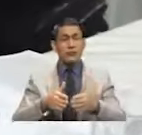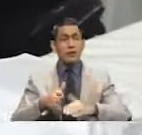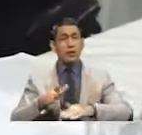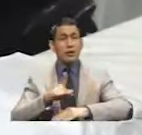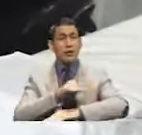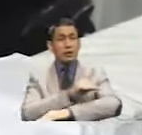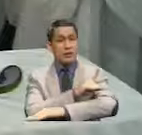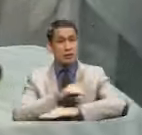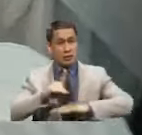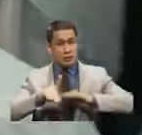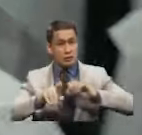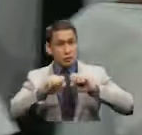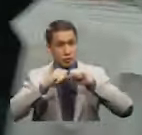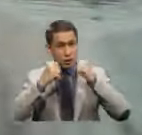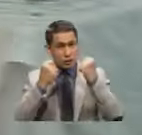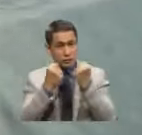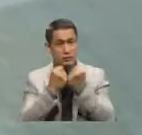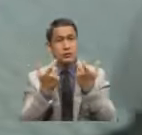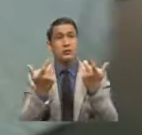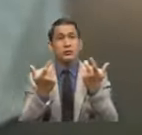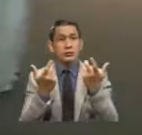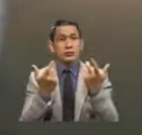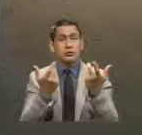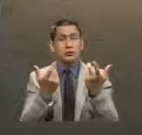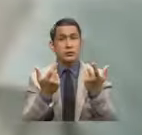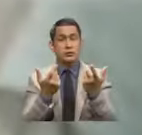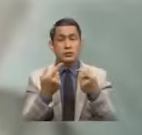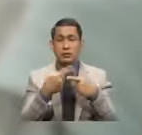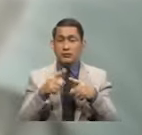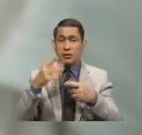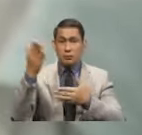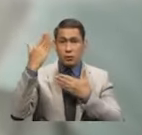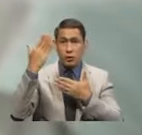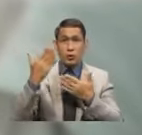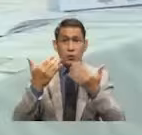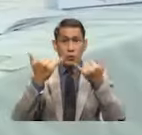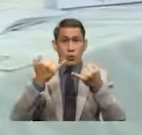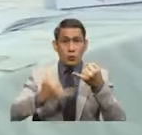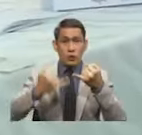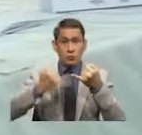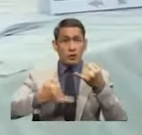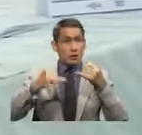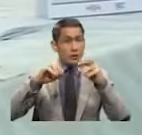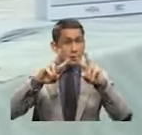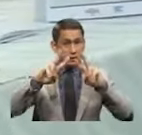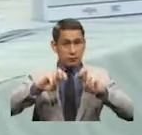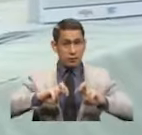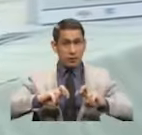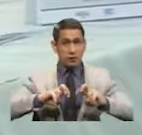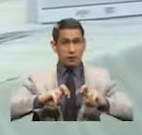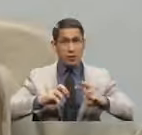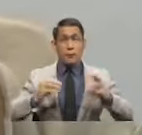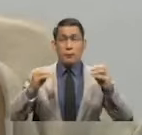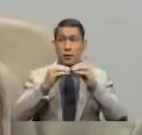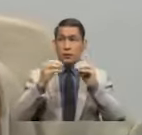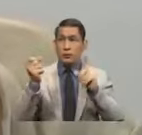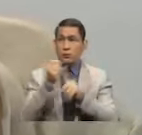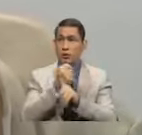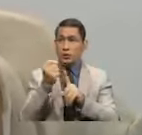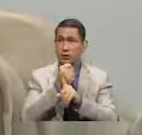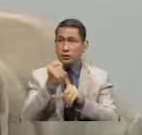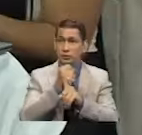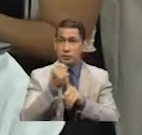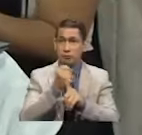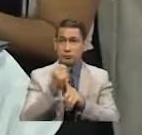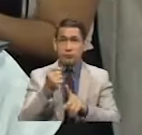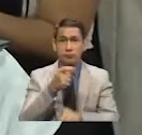sus familiares, lo que afectó los derechos políticos. El último proceso electoral ha sido el más violento de la historia del Ecuador, según